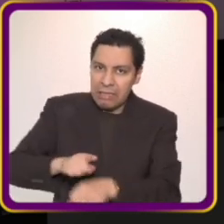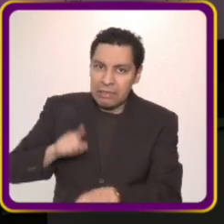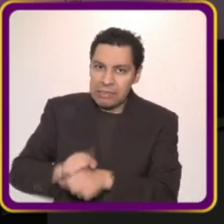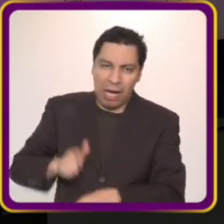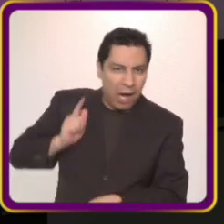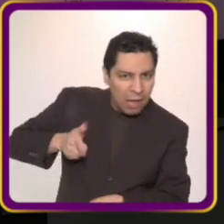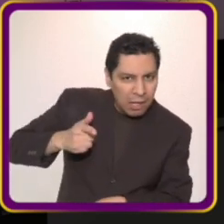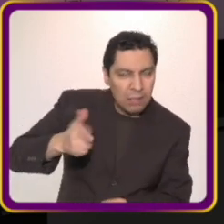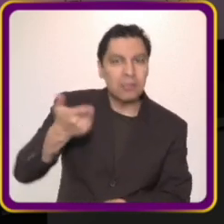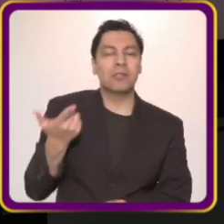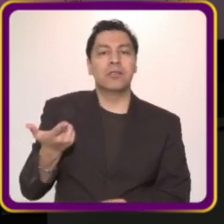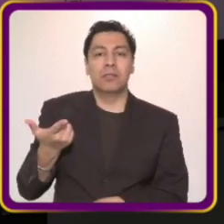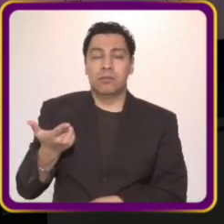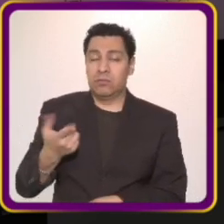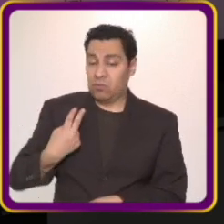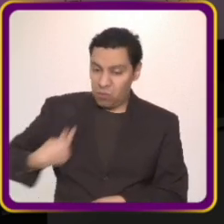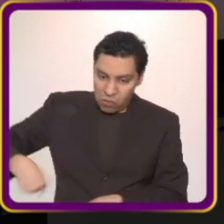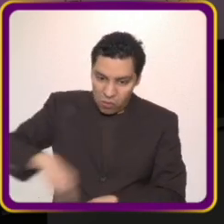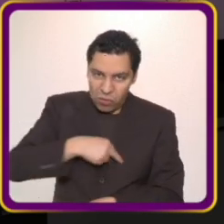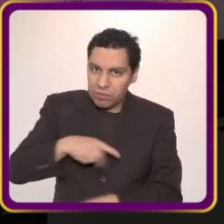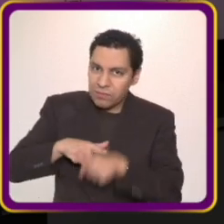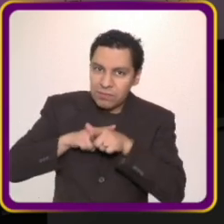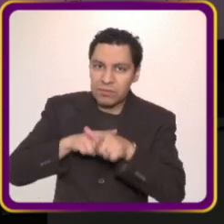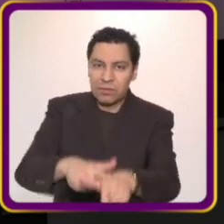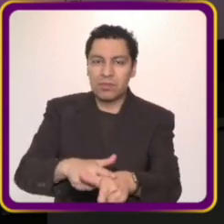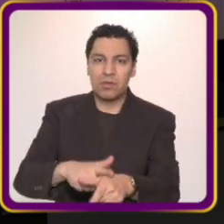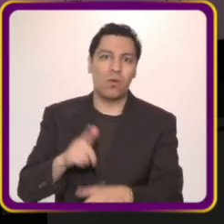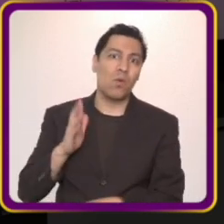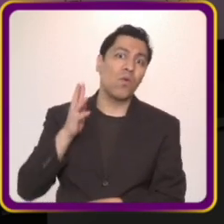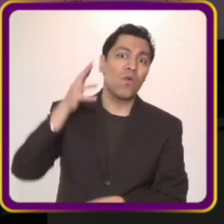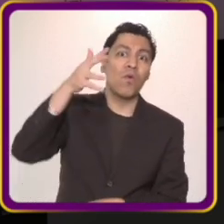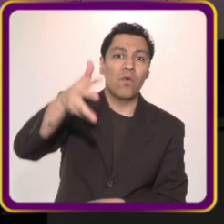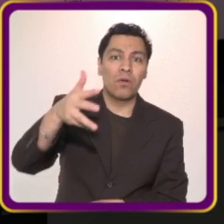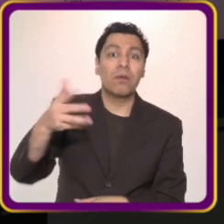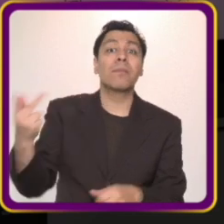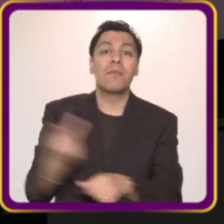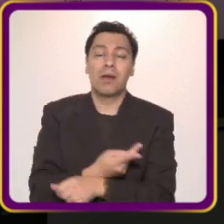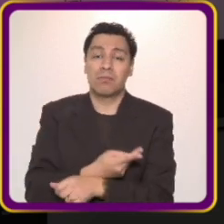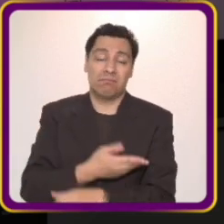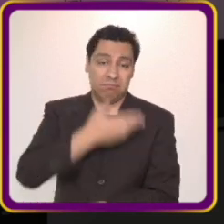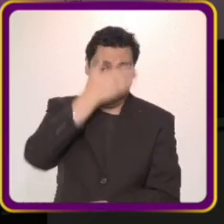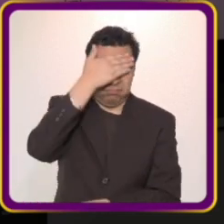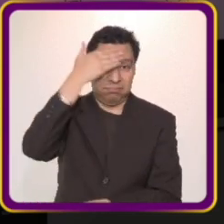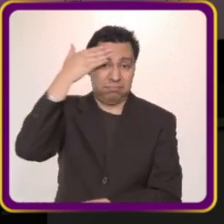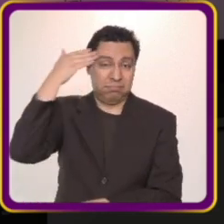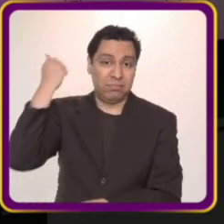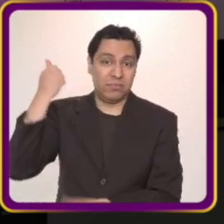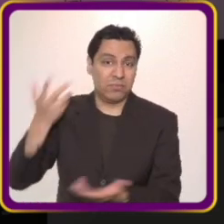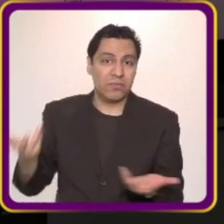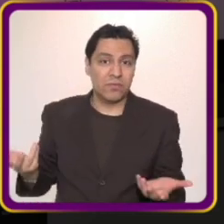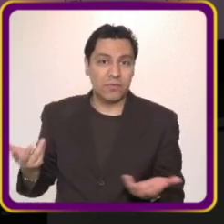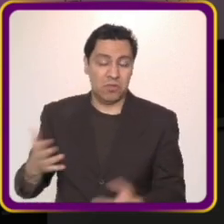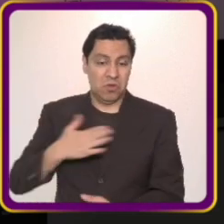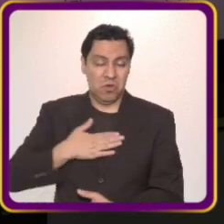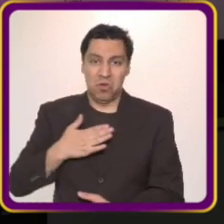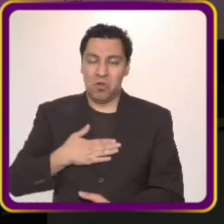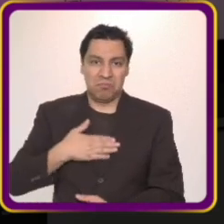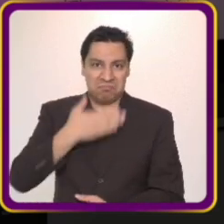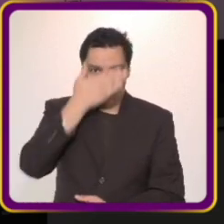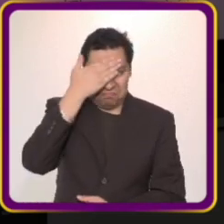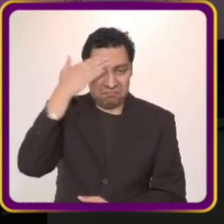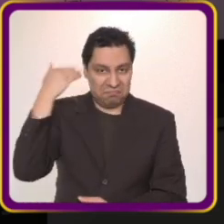aire, como todos saben, no sabemos qué va a pasar, ni siquiera nosotros lo sabemos, yo en lo personal no